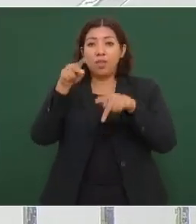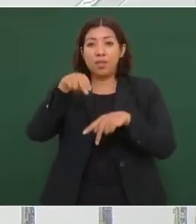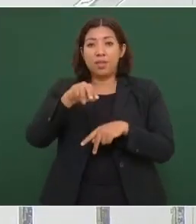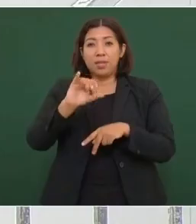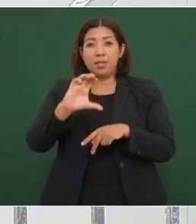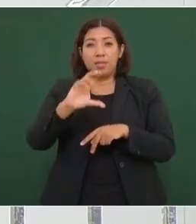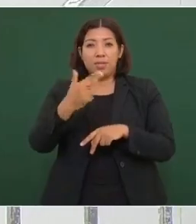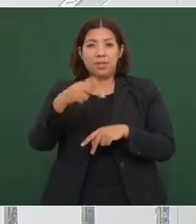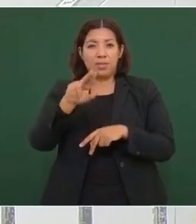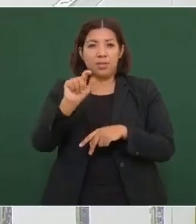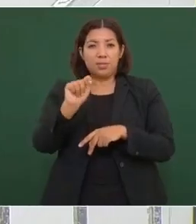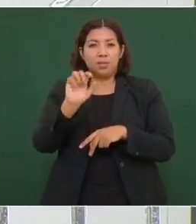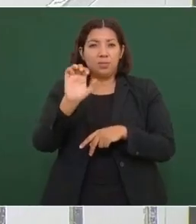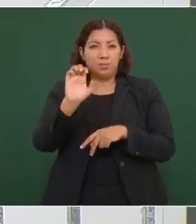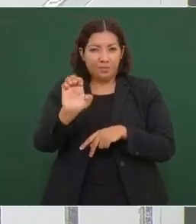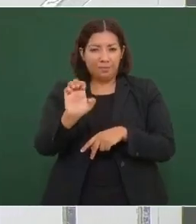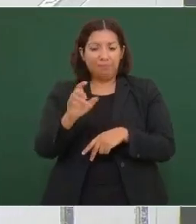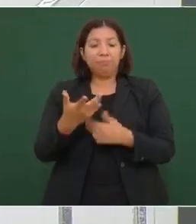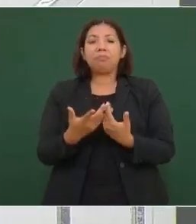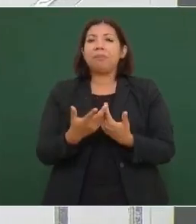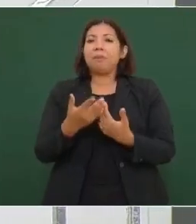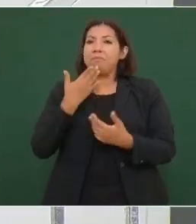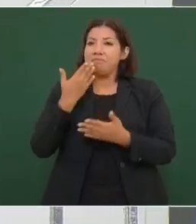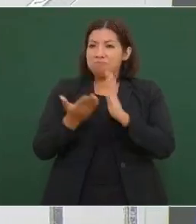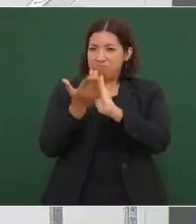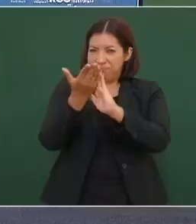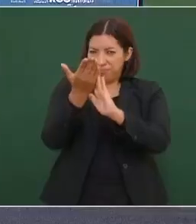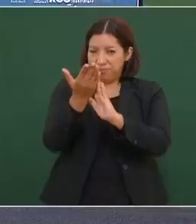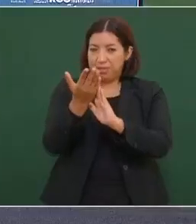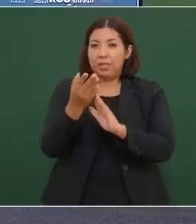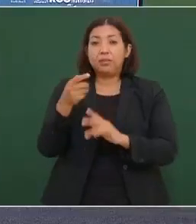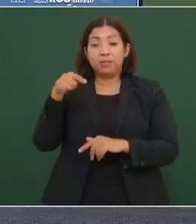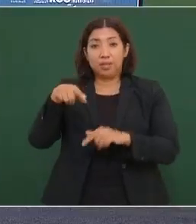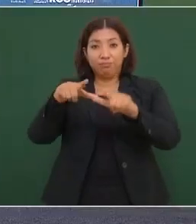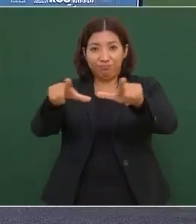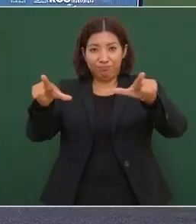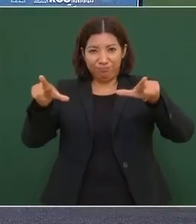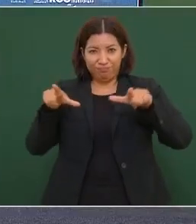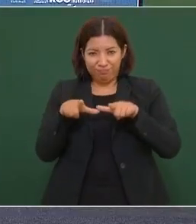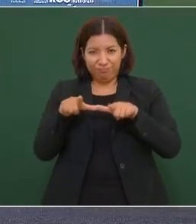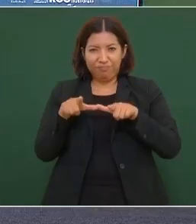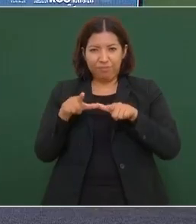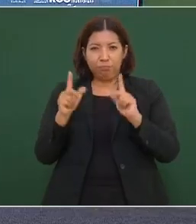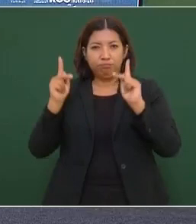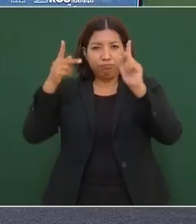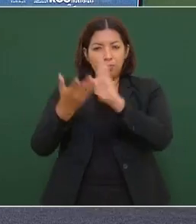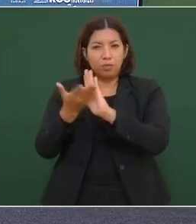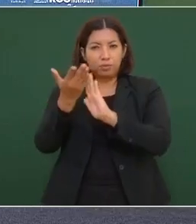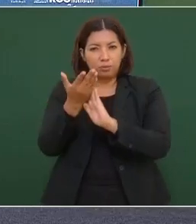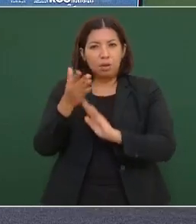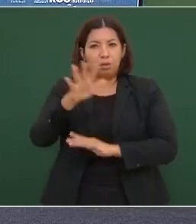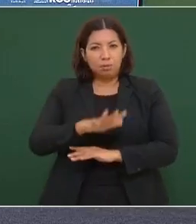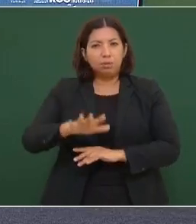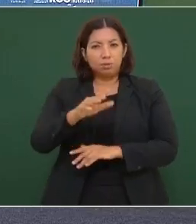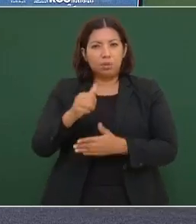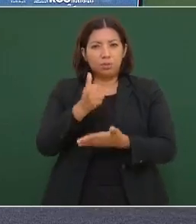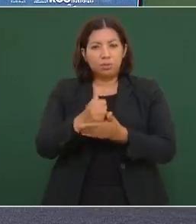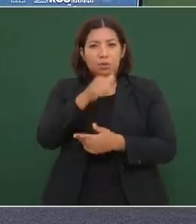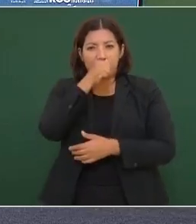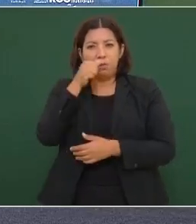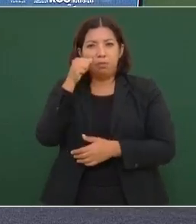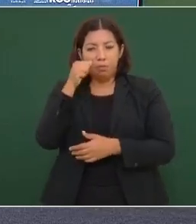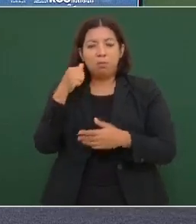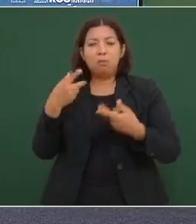cierto, es sumamente necesario a todos los que viven aquí en Benito Juárez en materia de protección civil, pero también será un ícono en